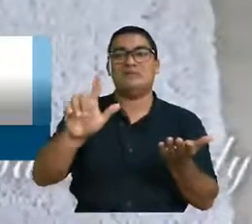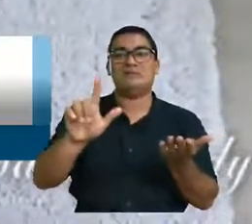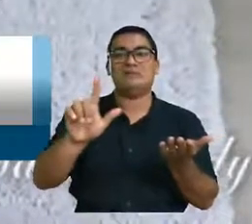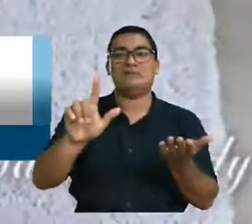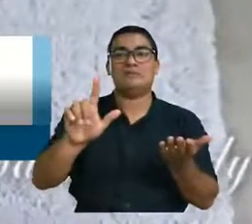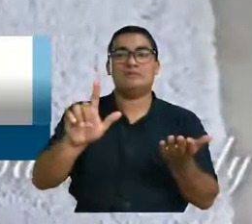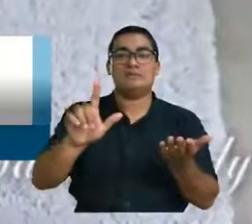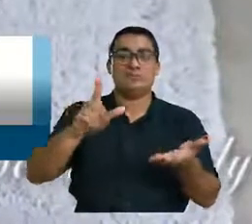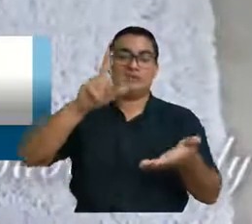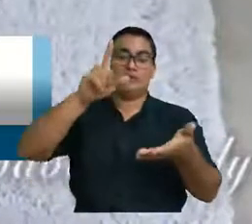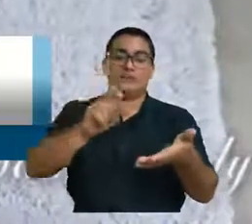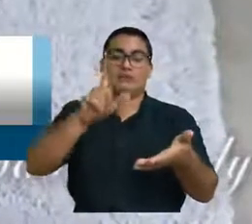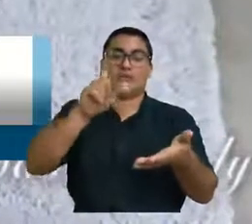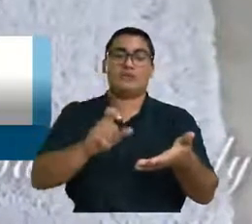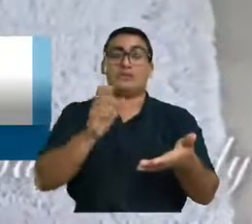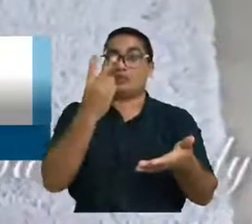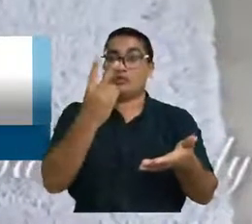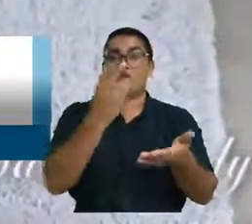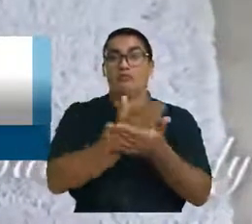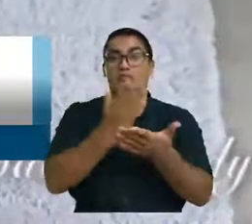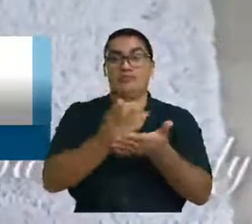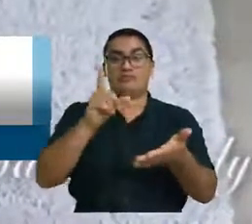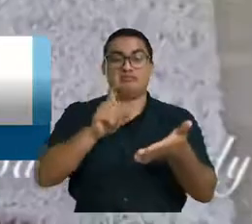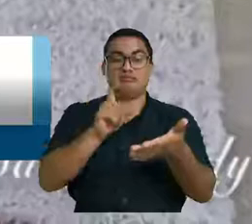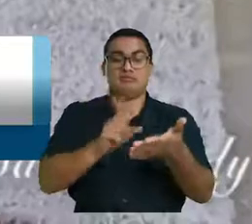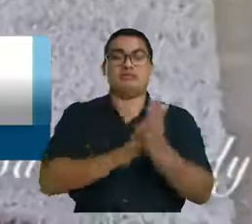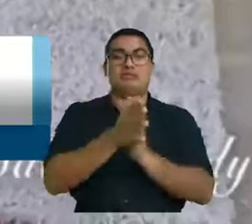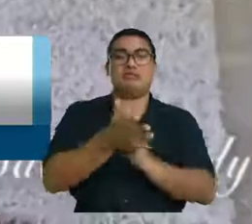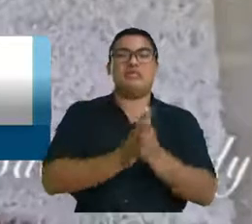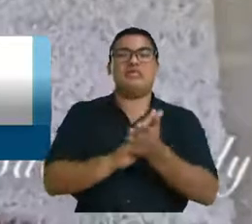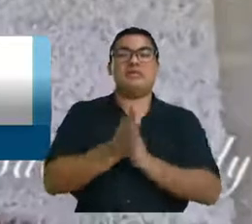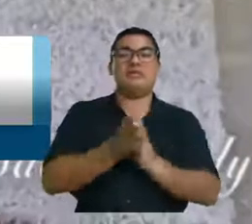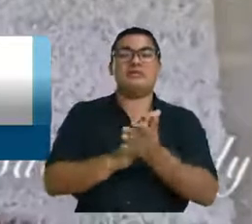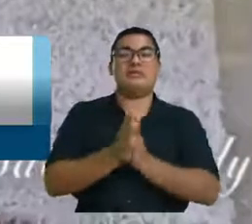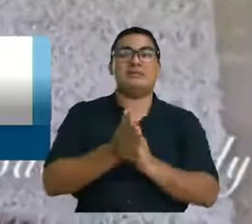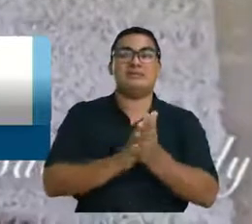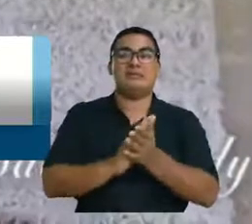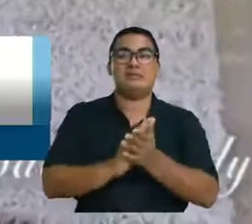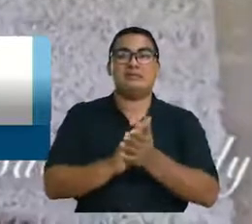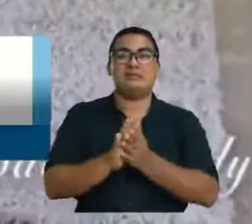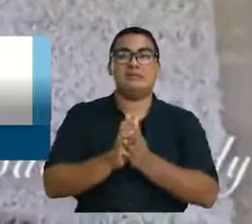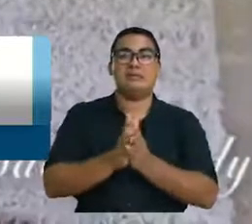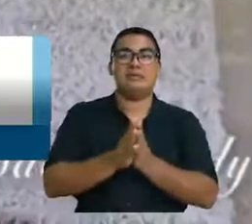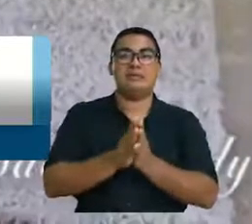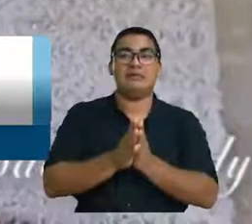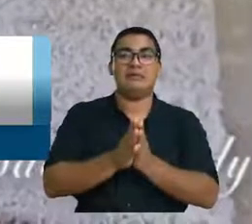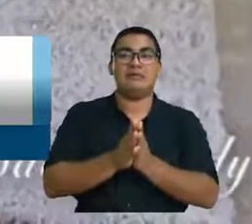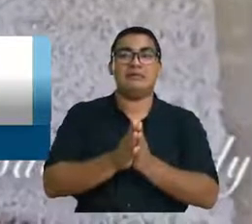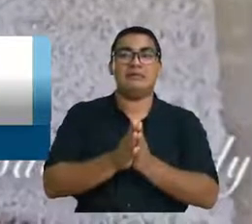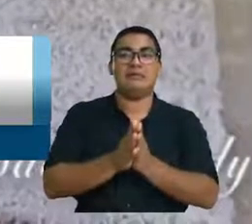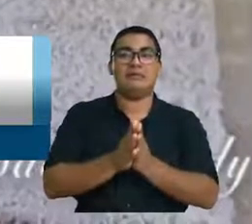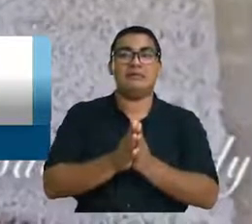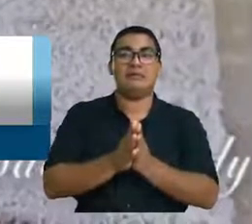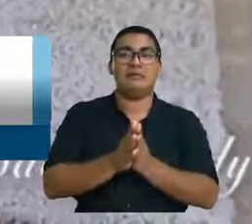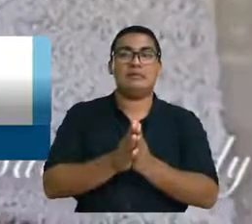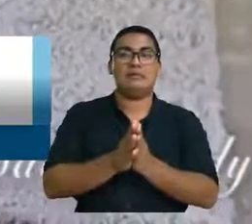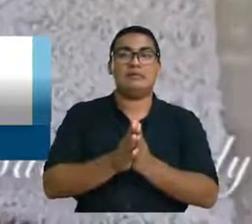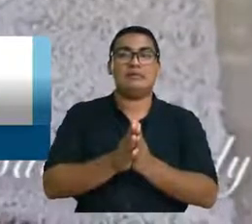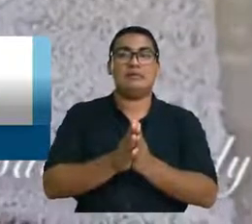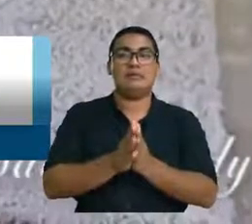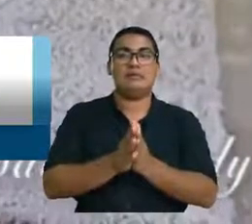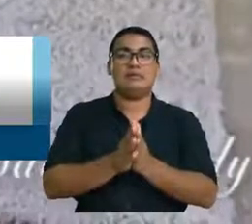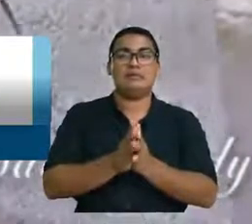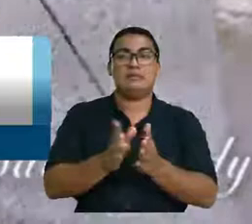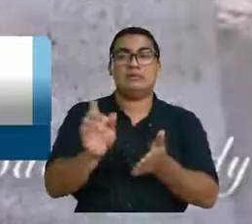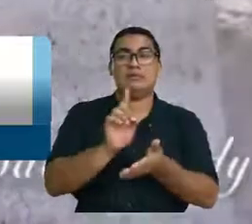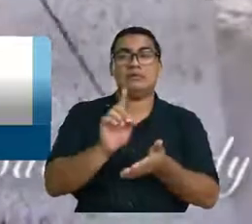atomizadores, con el atomizador en tus manos. Ese alcohol gel no es para frotación. Si vos lo frotás, ese alcohol gel te produce irritación,